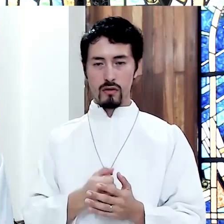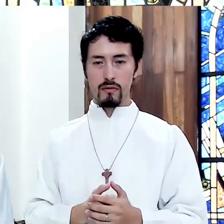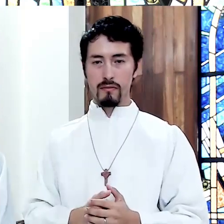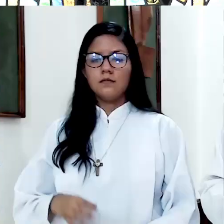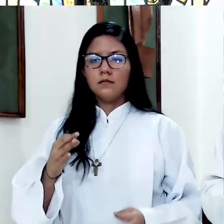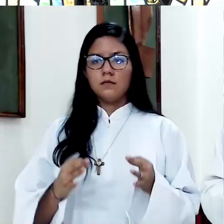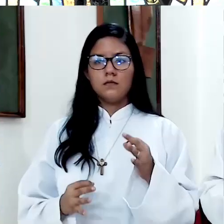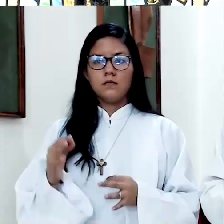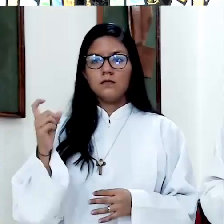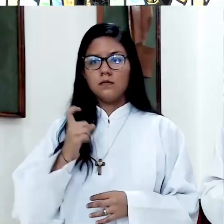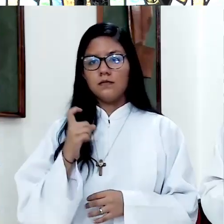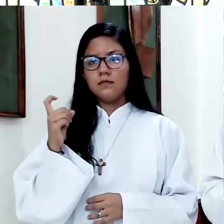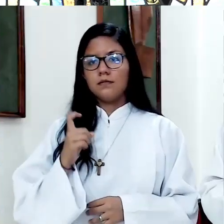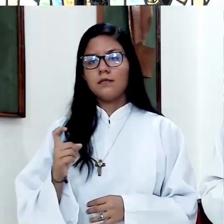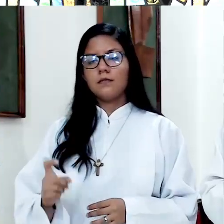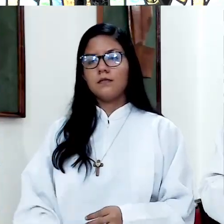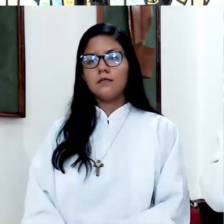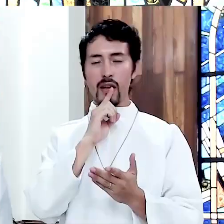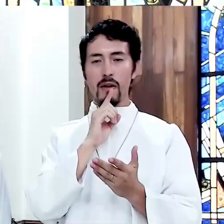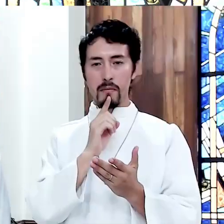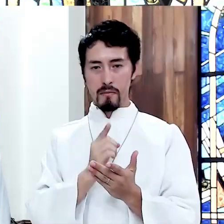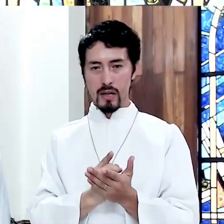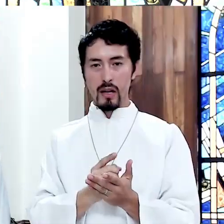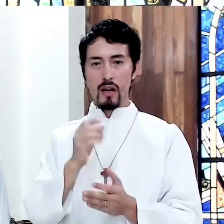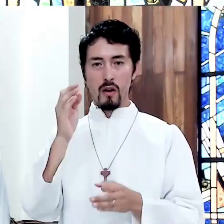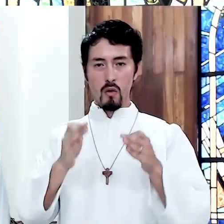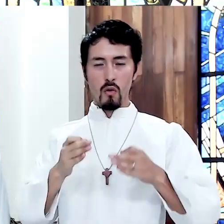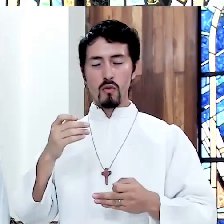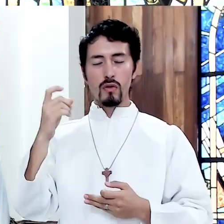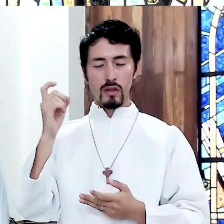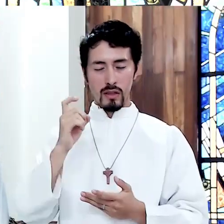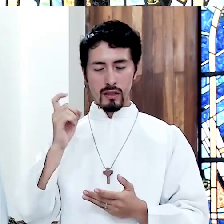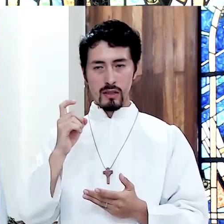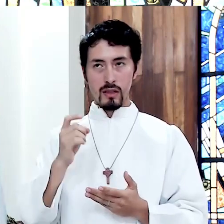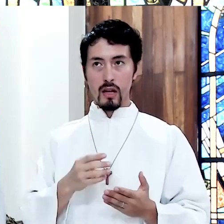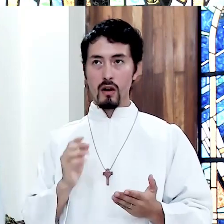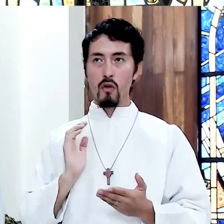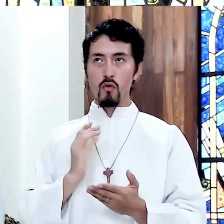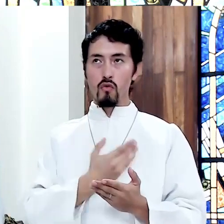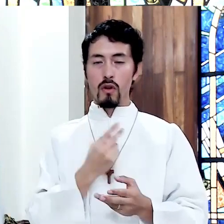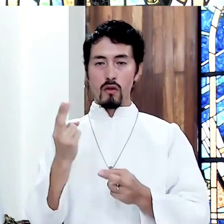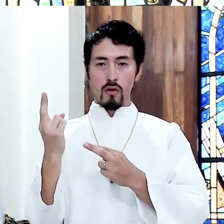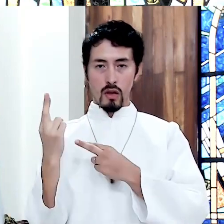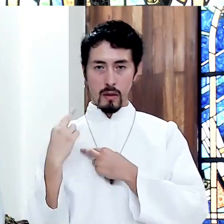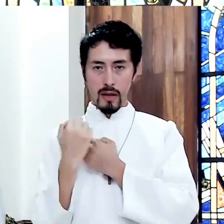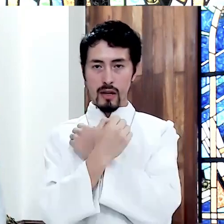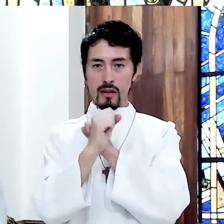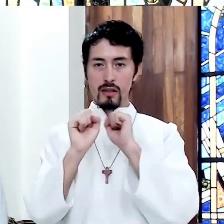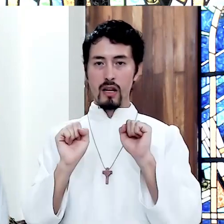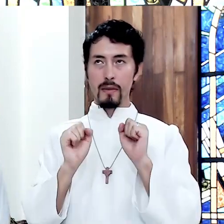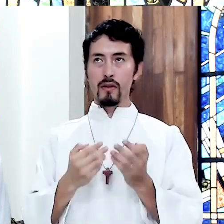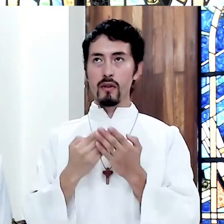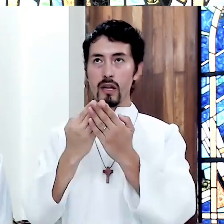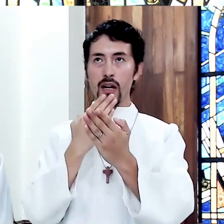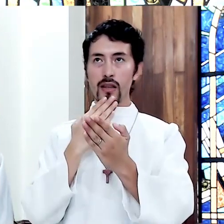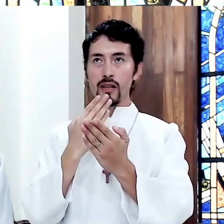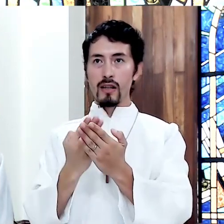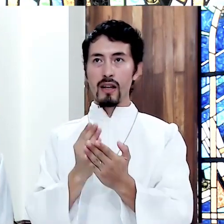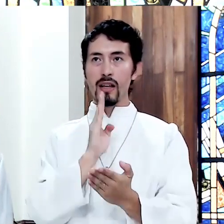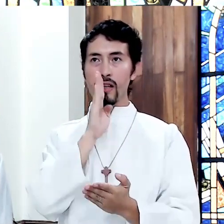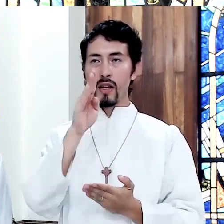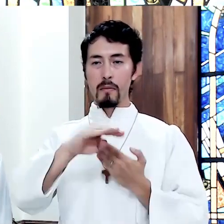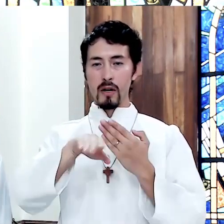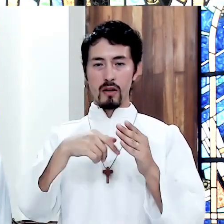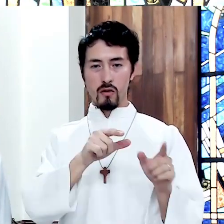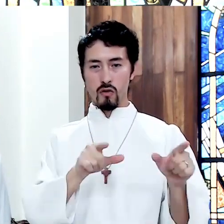En verdad es justo y necesario, es nuestro deber y salvación Darte gracias siempre y en todo lugar, Señor